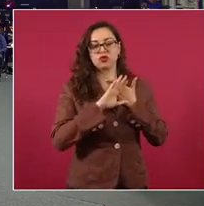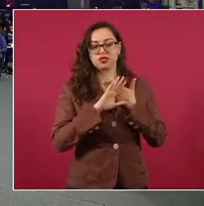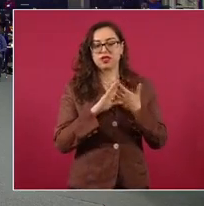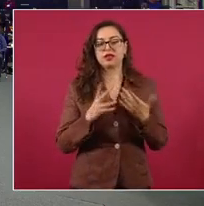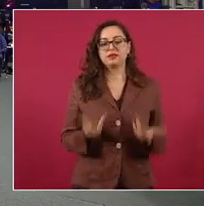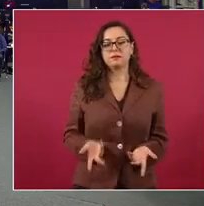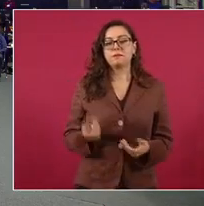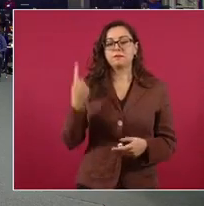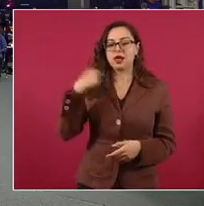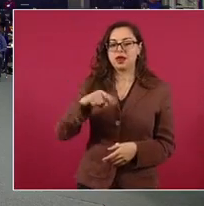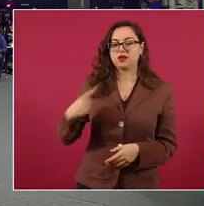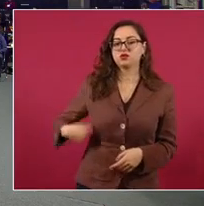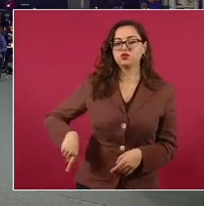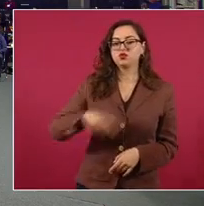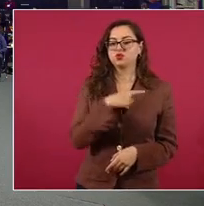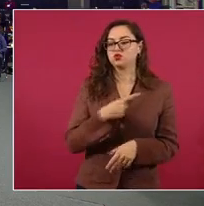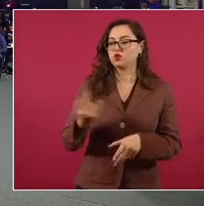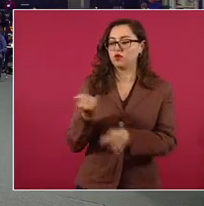decisión,